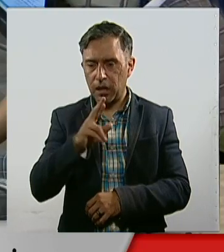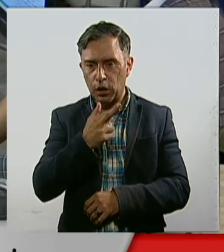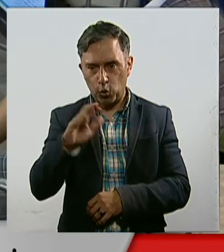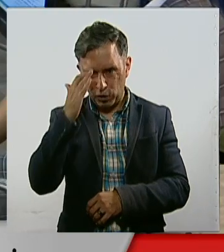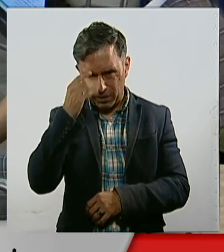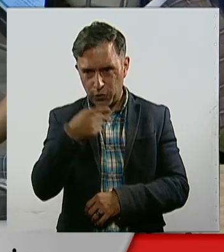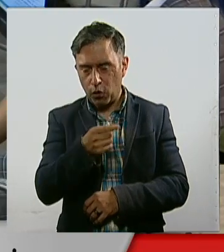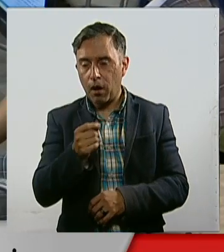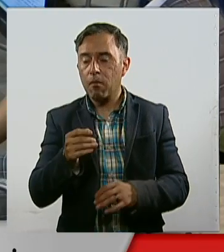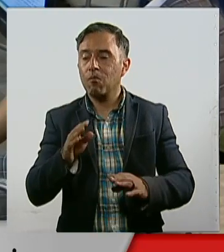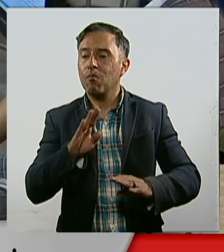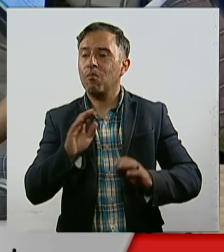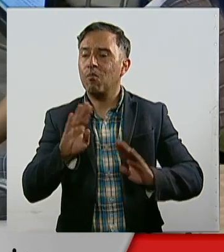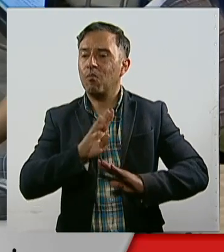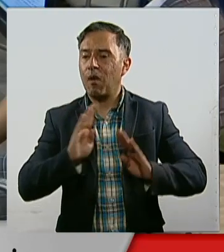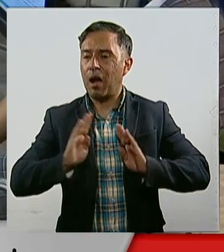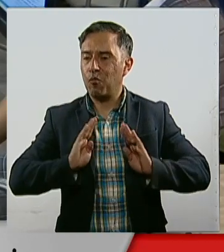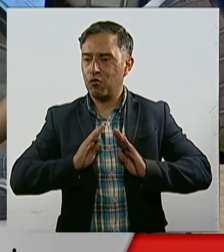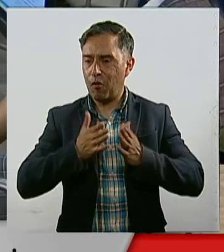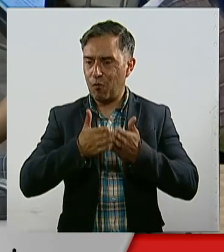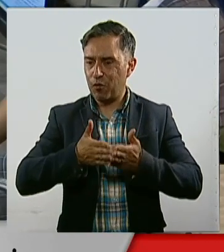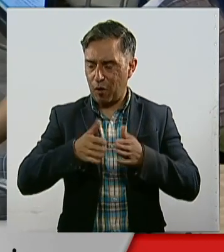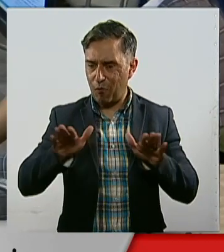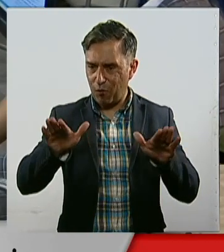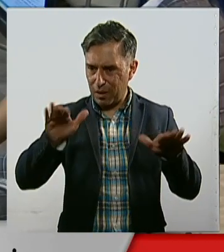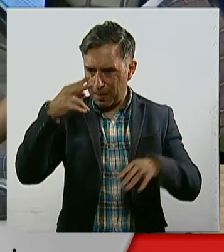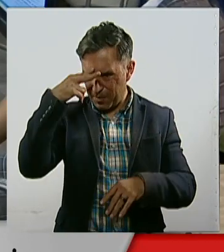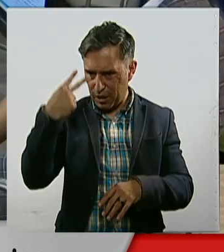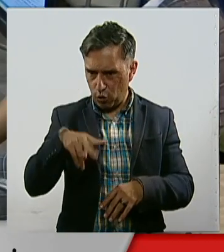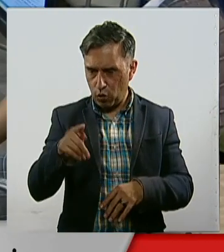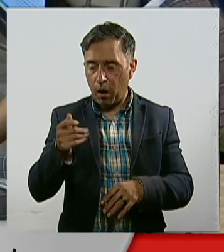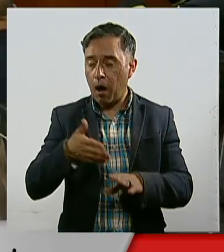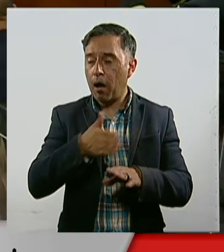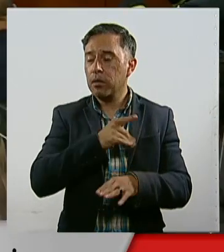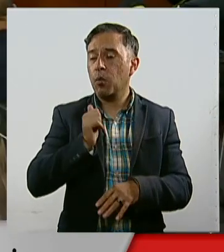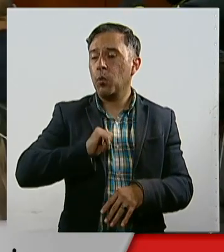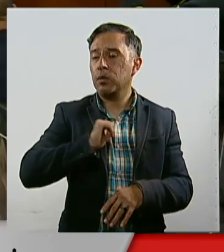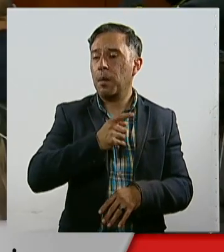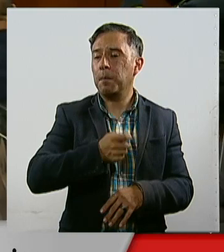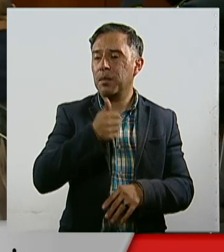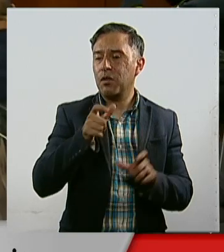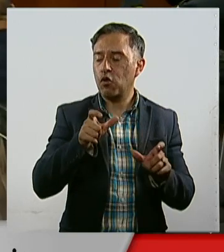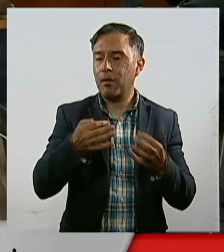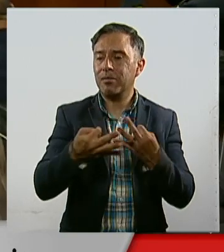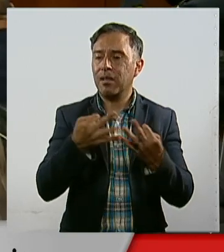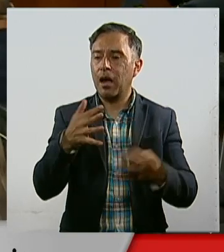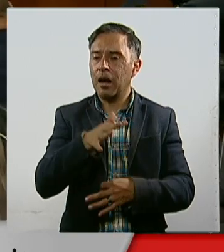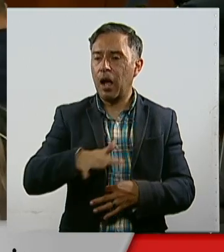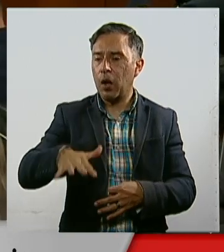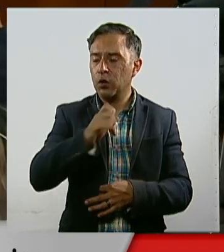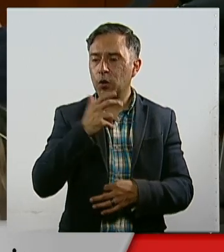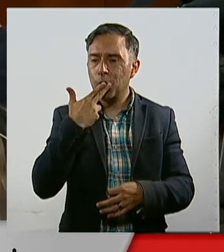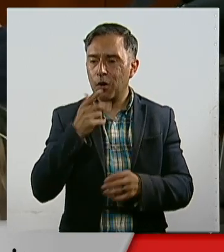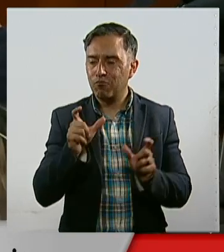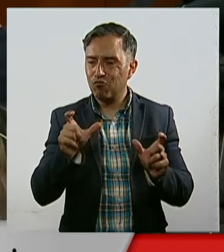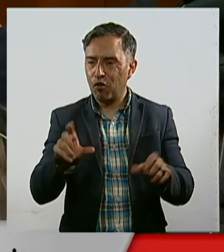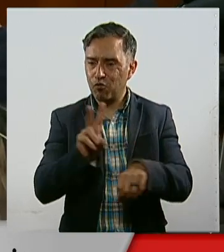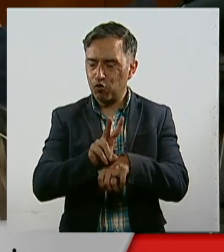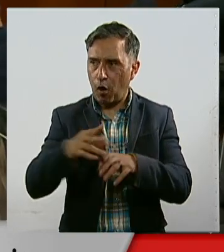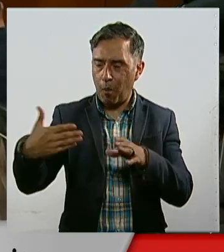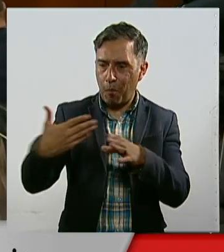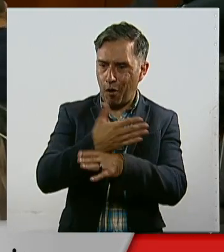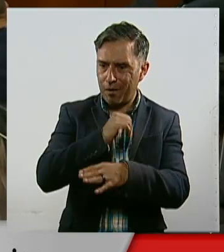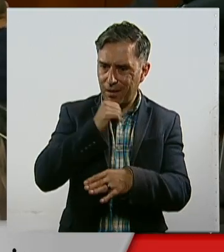una institución pública que desde su creación resguarda la integridad territorial la soberanía y seguridad de nuestro